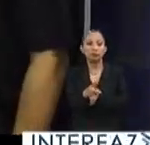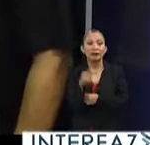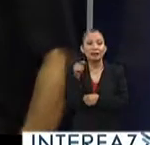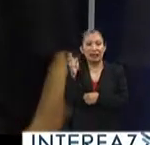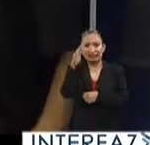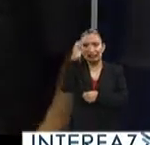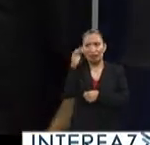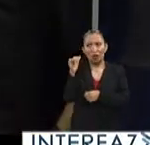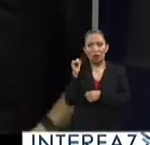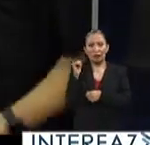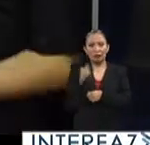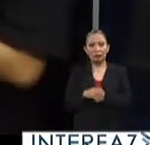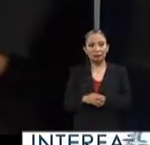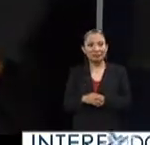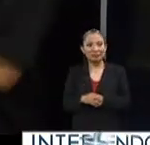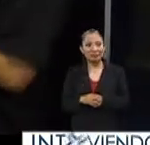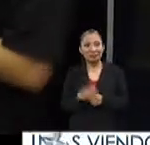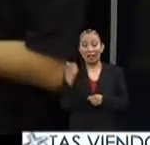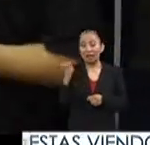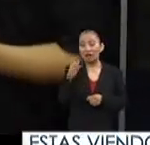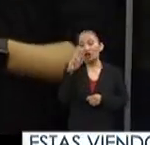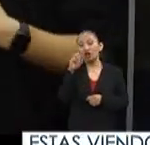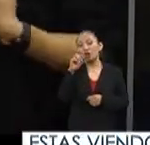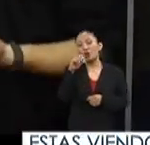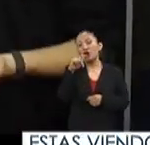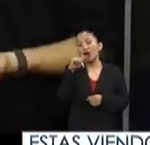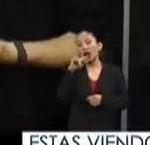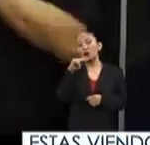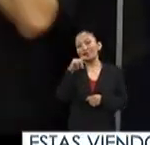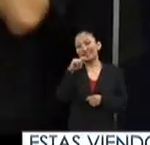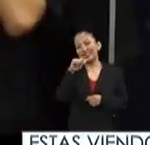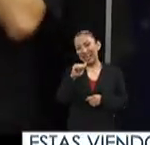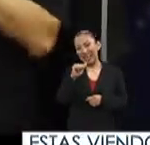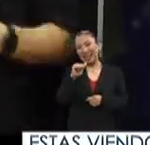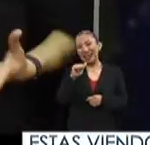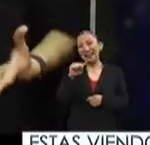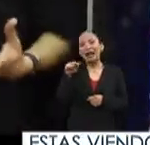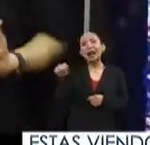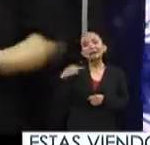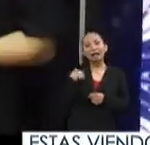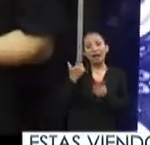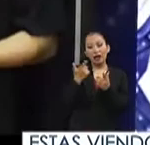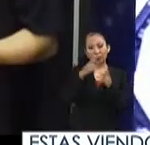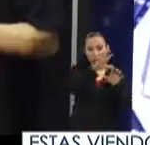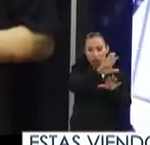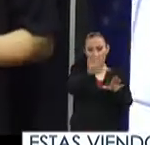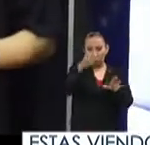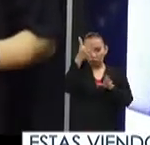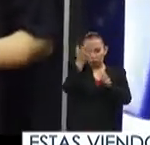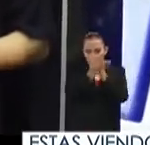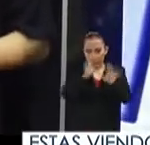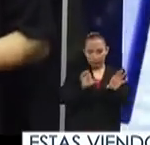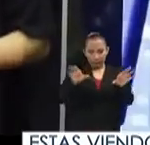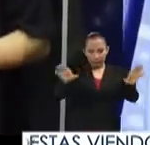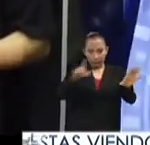este señor de aquí atrás? Este es el robonauta. De hecho, este grupo está dividido en 2 partes,